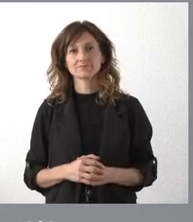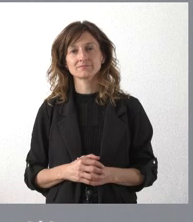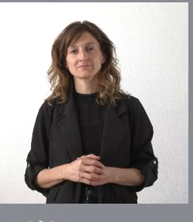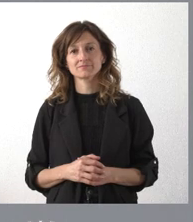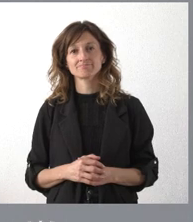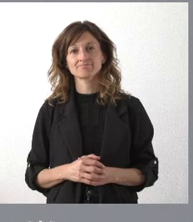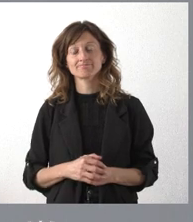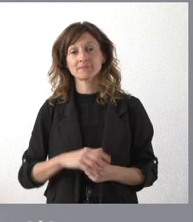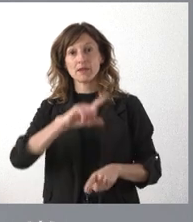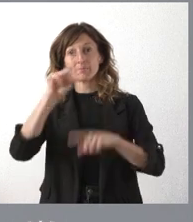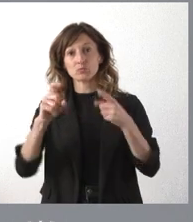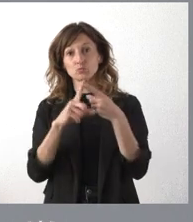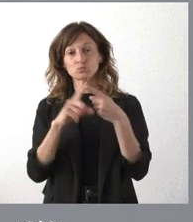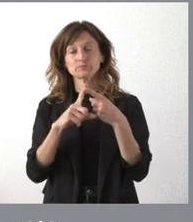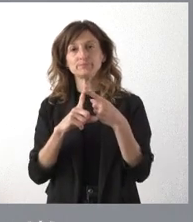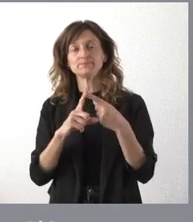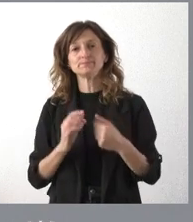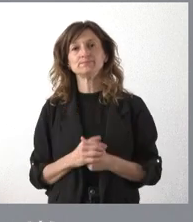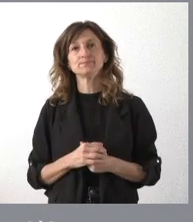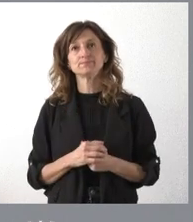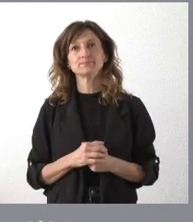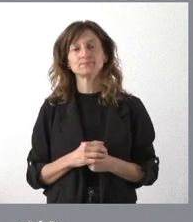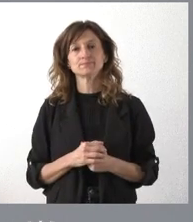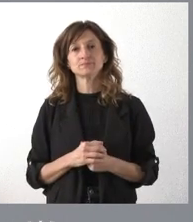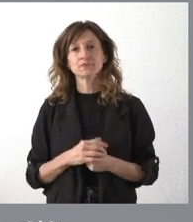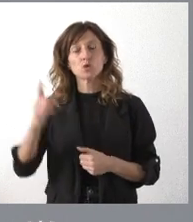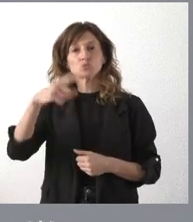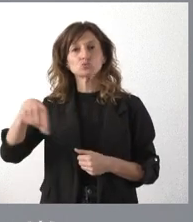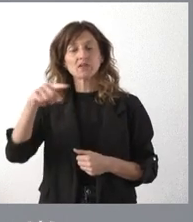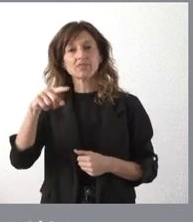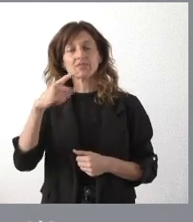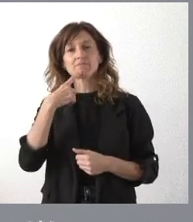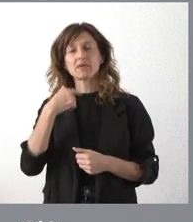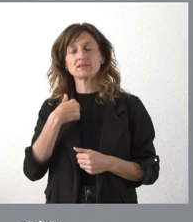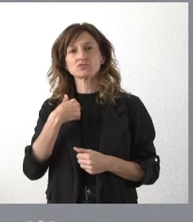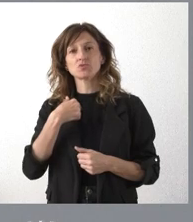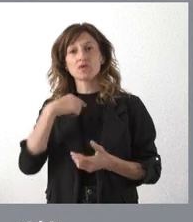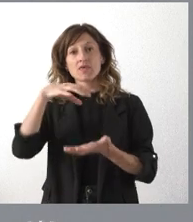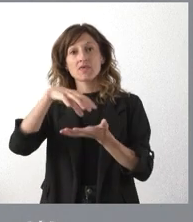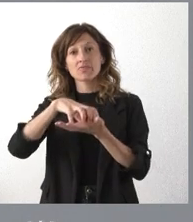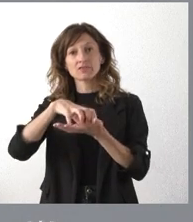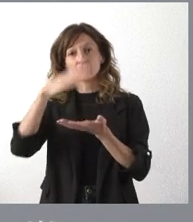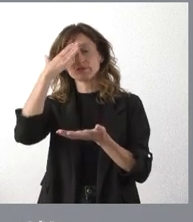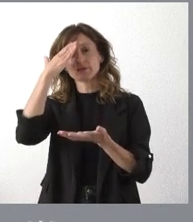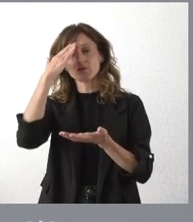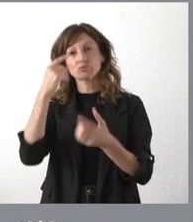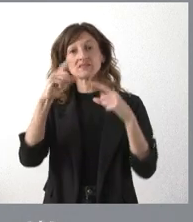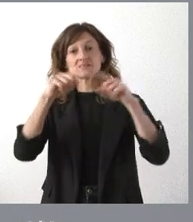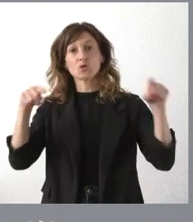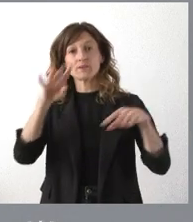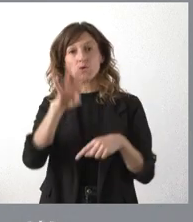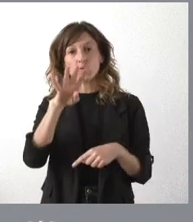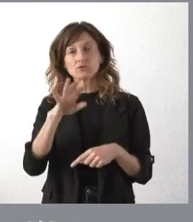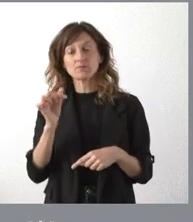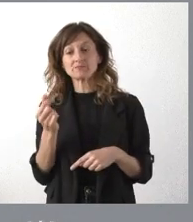sobre el primero de los aspectos Es verdad que usted señala que en el centro había cuatro y como consecuencia también de la subida de los